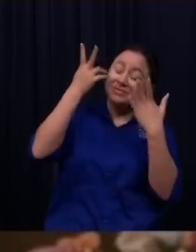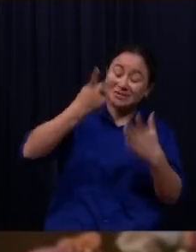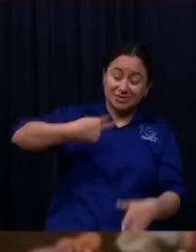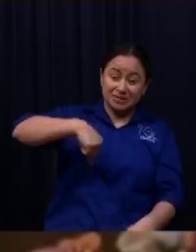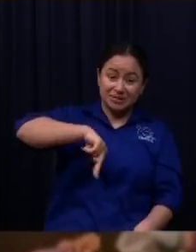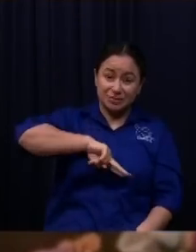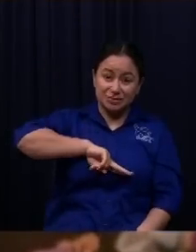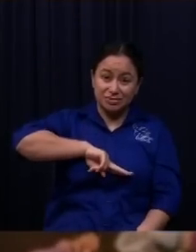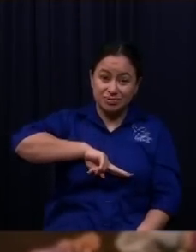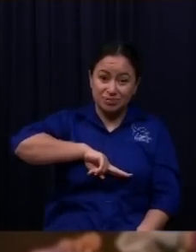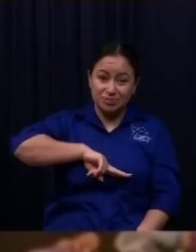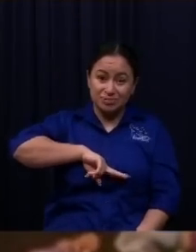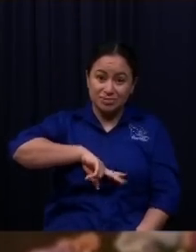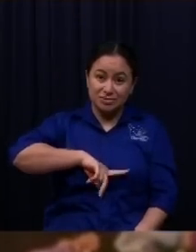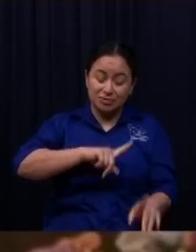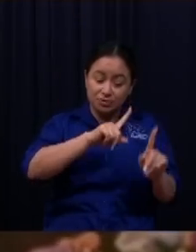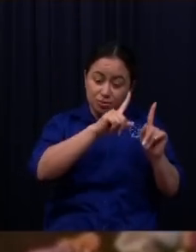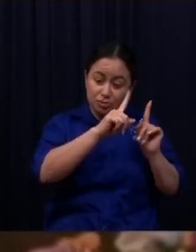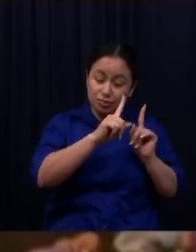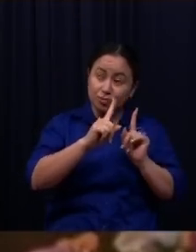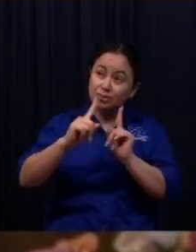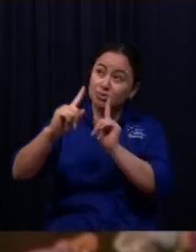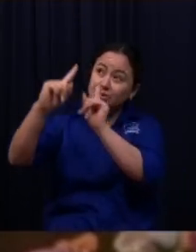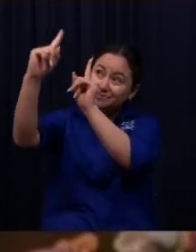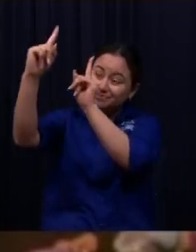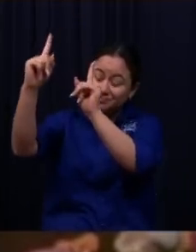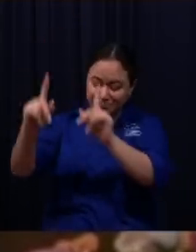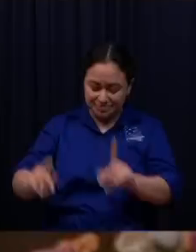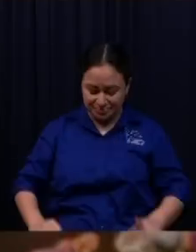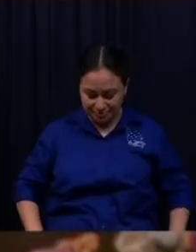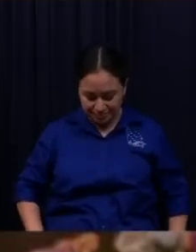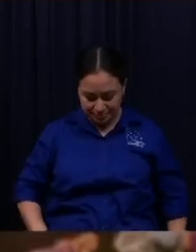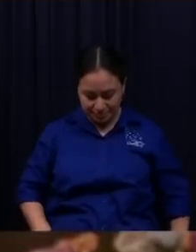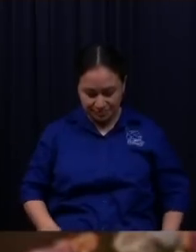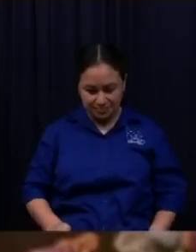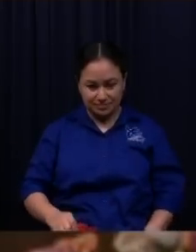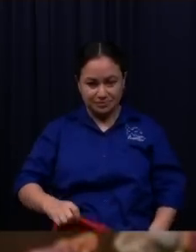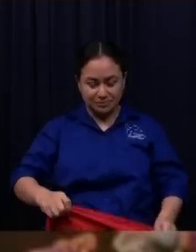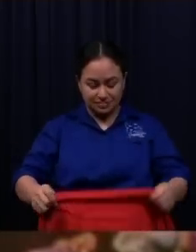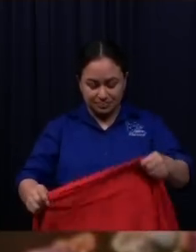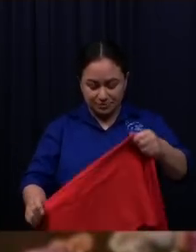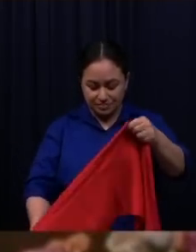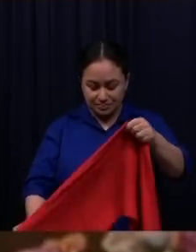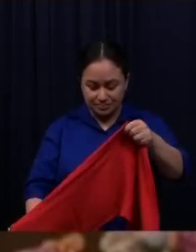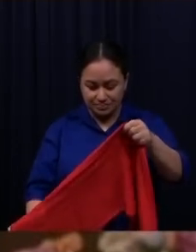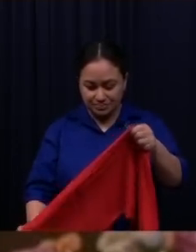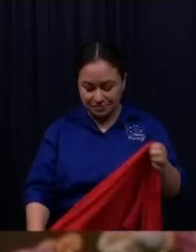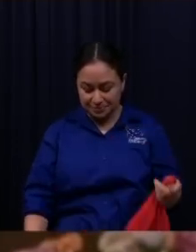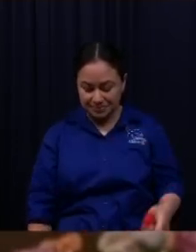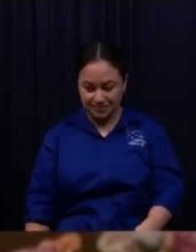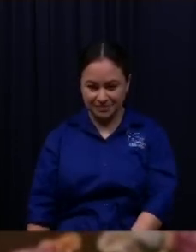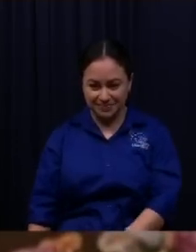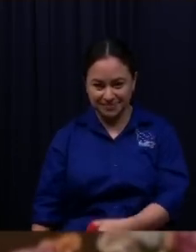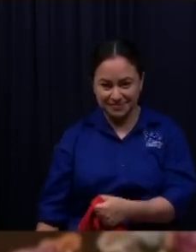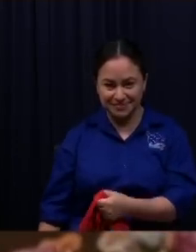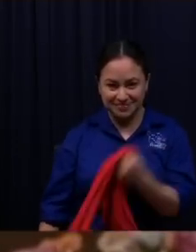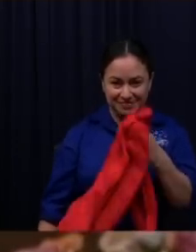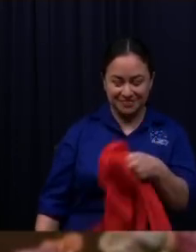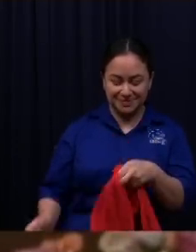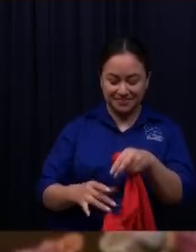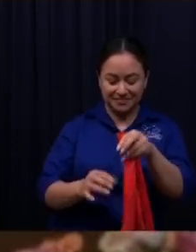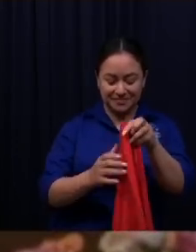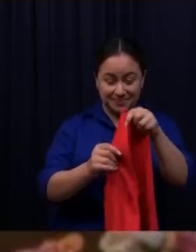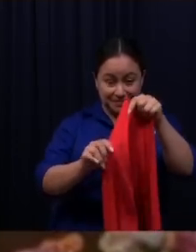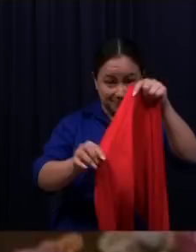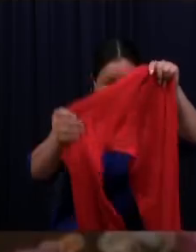pacto como a 2,000 codos de distancia. Amén. Padre, en el nombre de Jesús, gracias, gracias, gracias, Señor, por